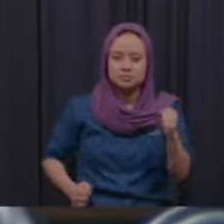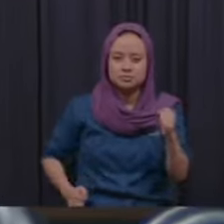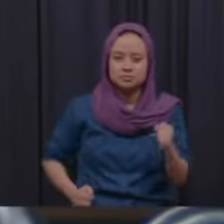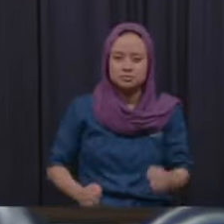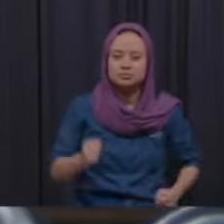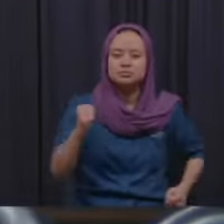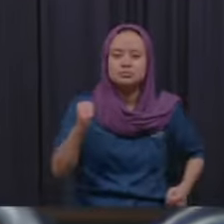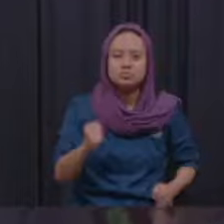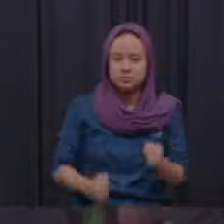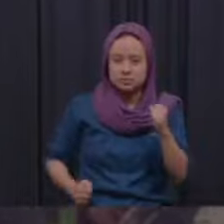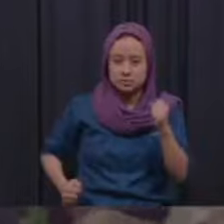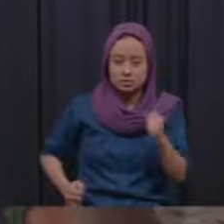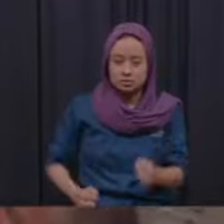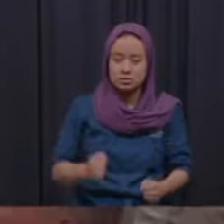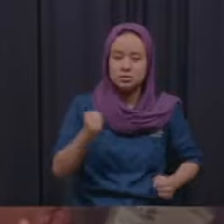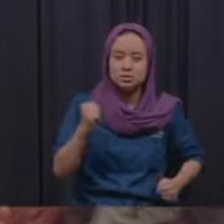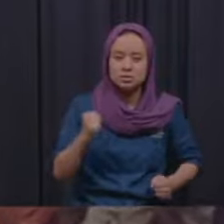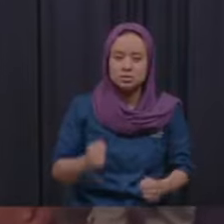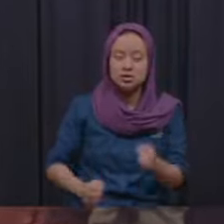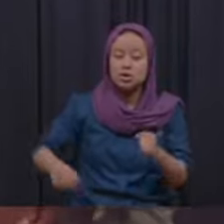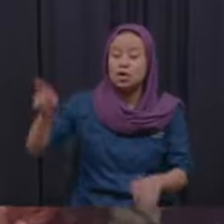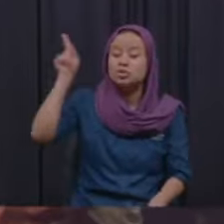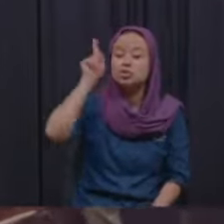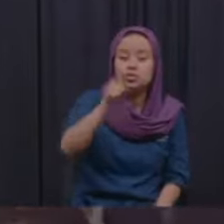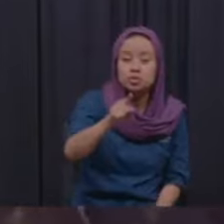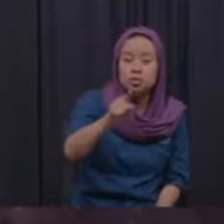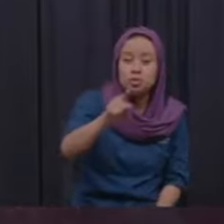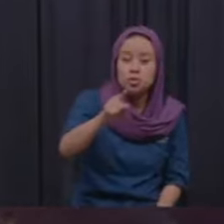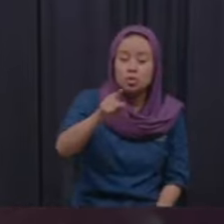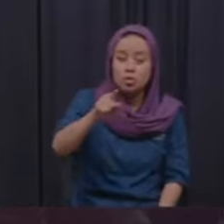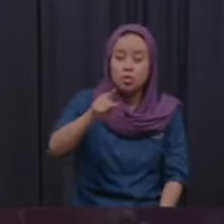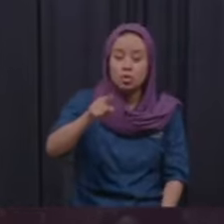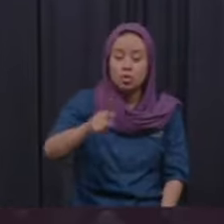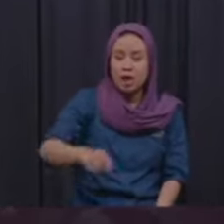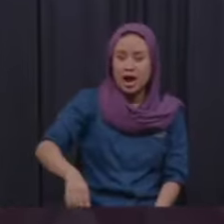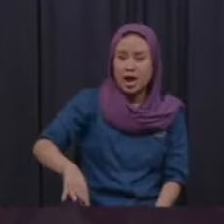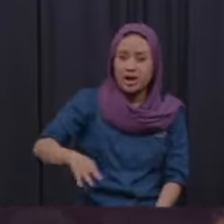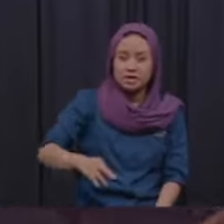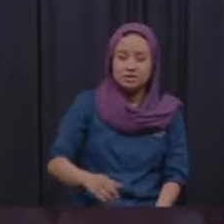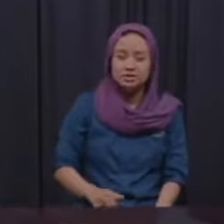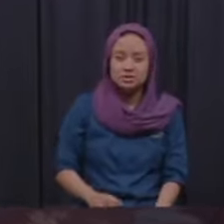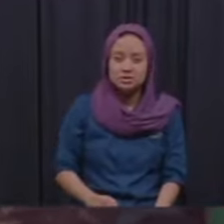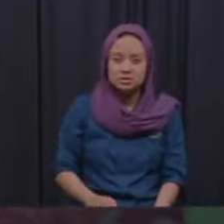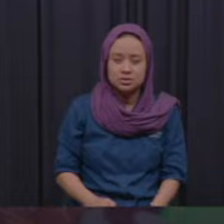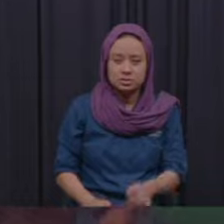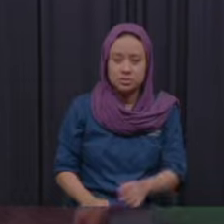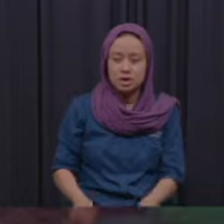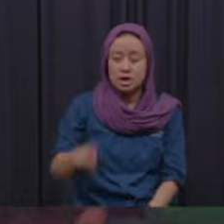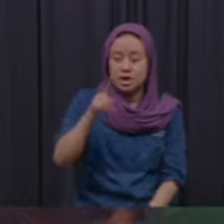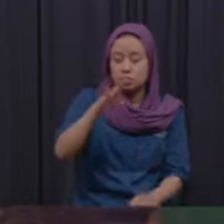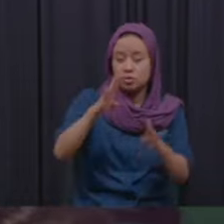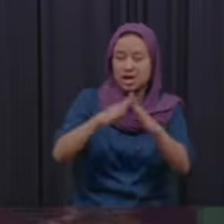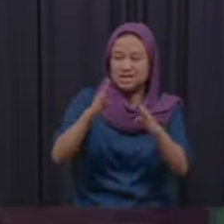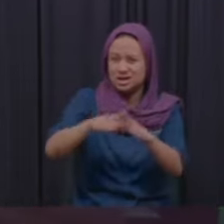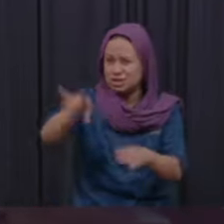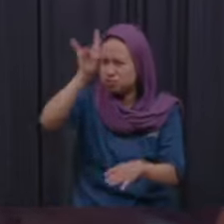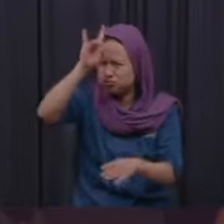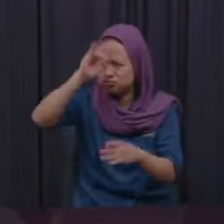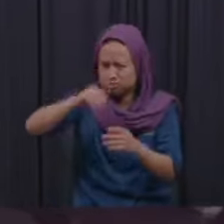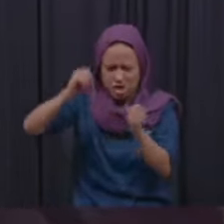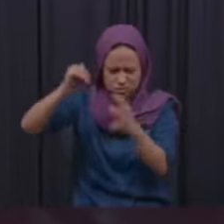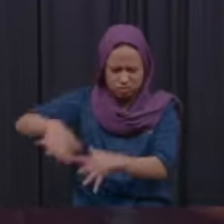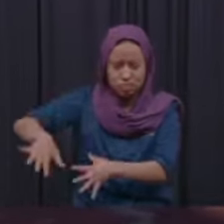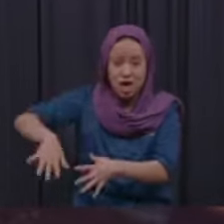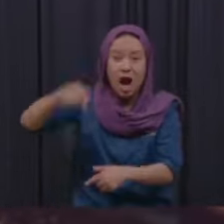Ibraraba, saya. Hermano, hay demonios que ahora mismo están huyendo.